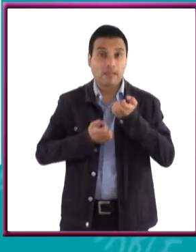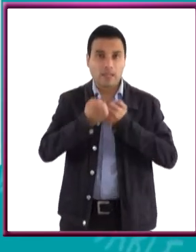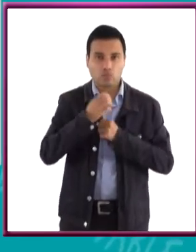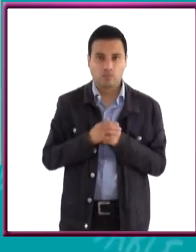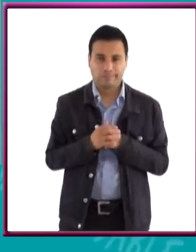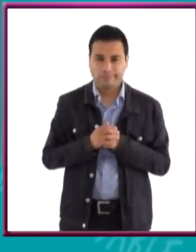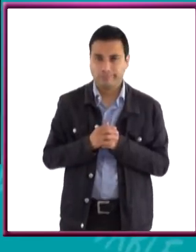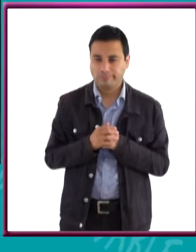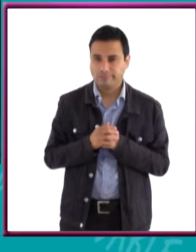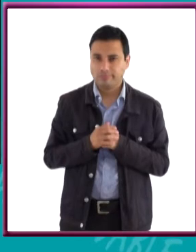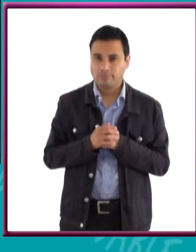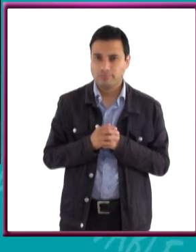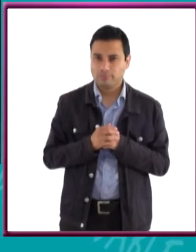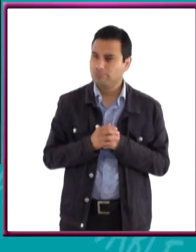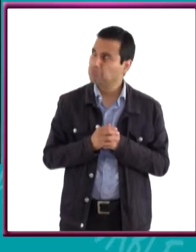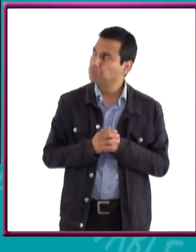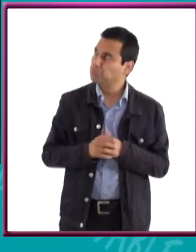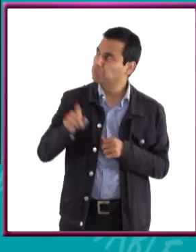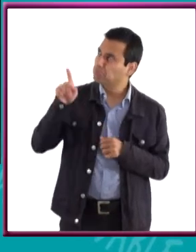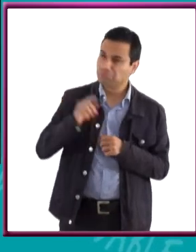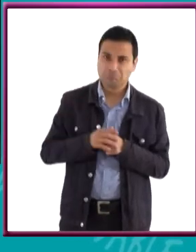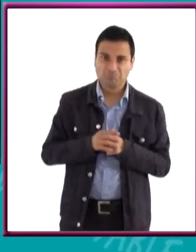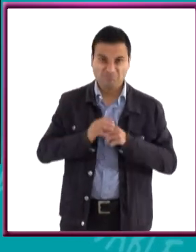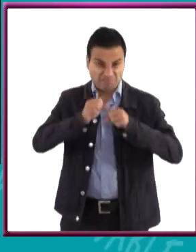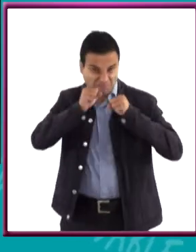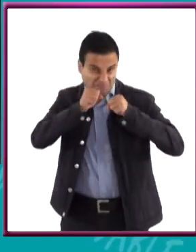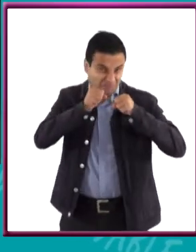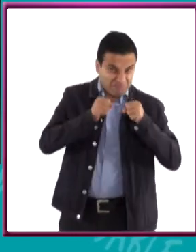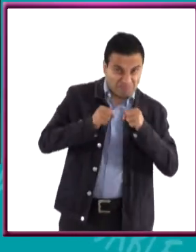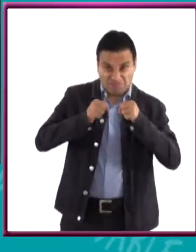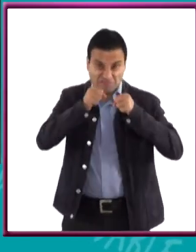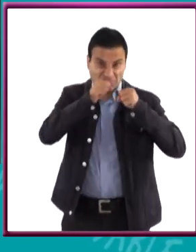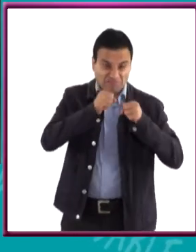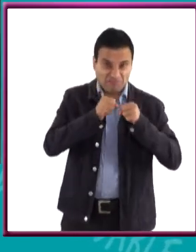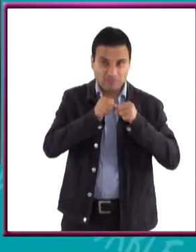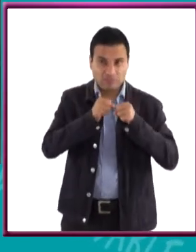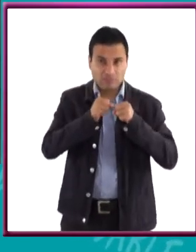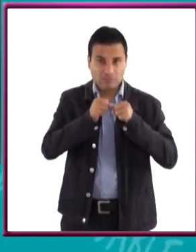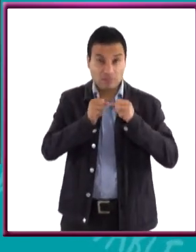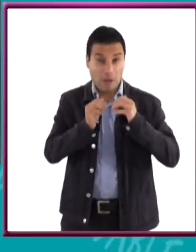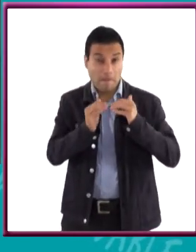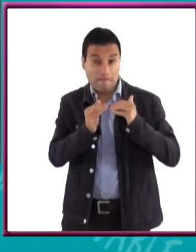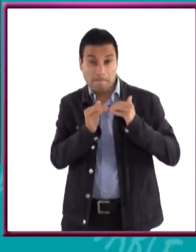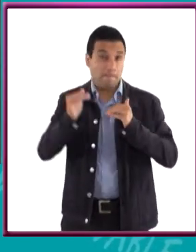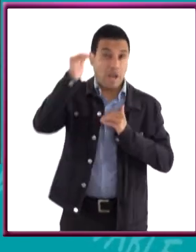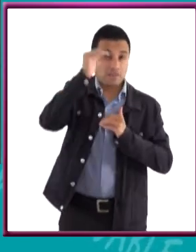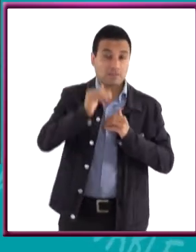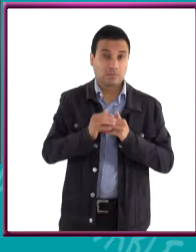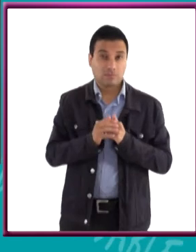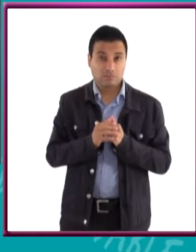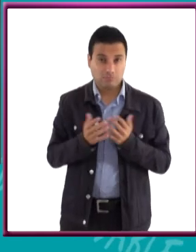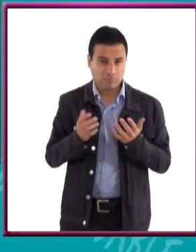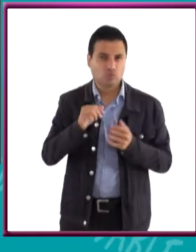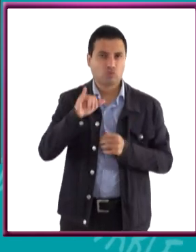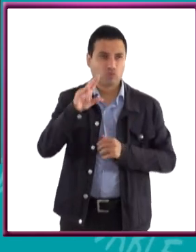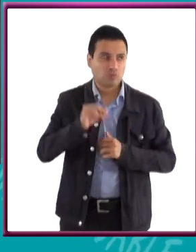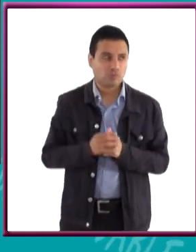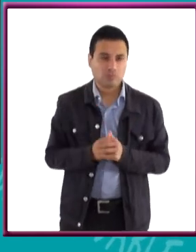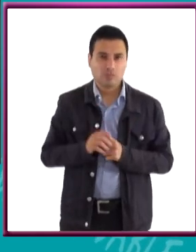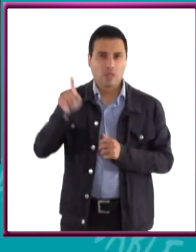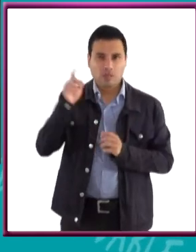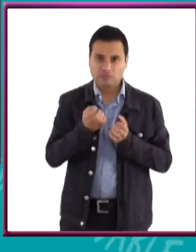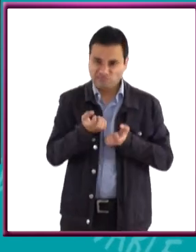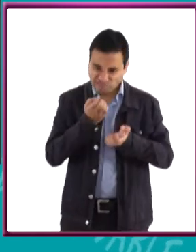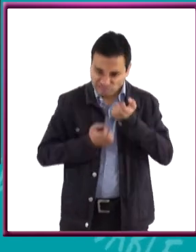para golpear y esquivar. ¿Crees que el esfuerzo de un boxeador es mayor al de otras actividades? ¿Cuánto tiempo habrá invertido